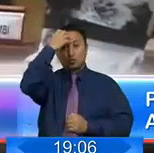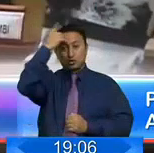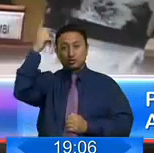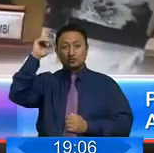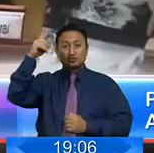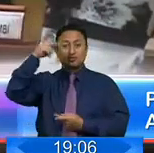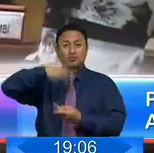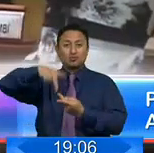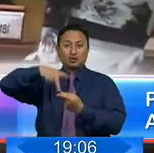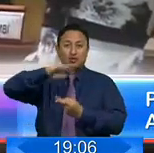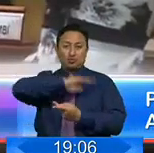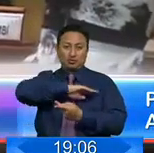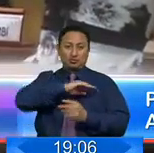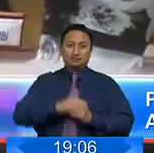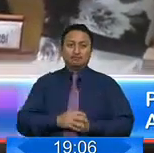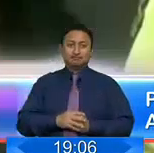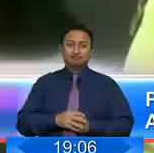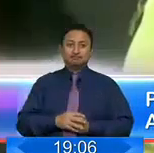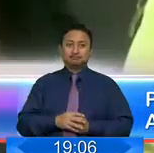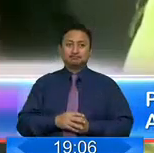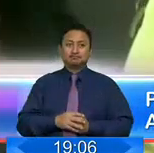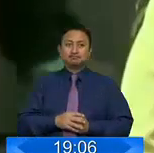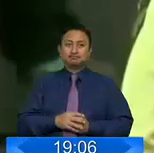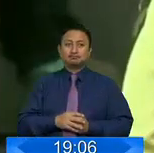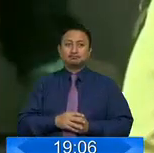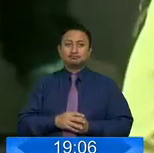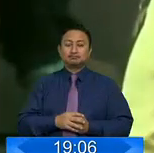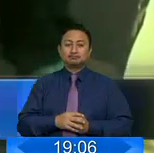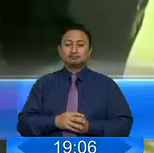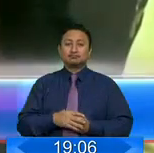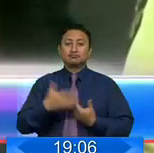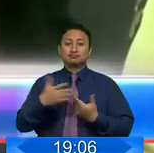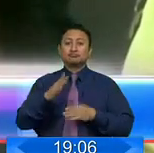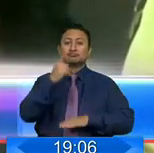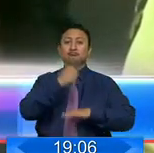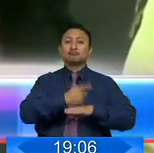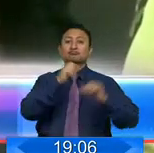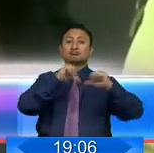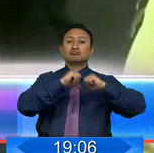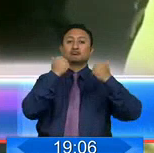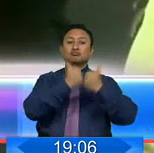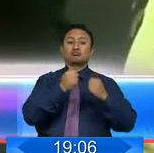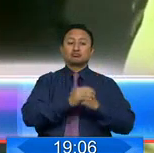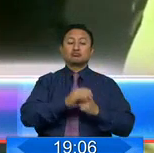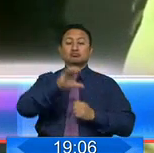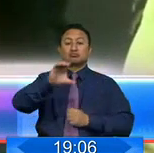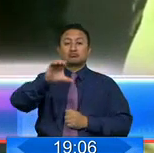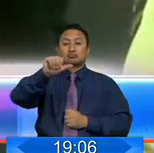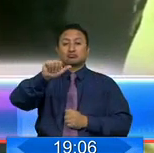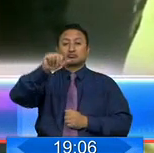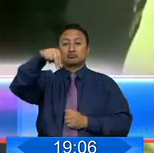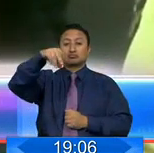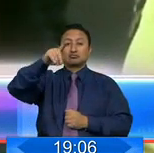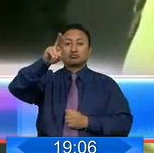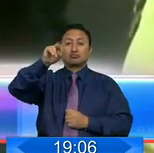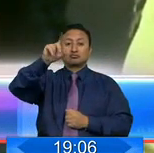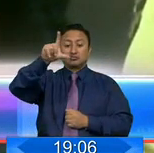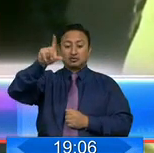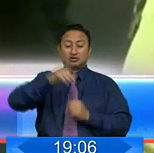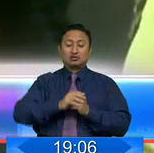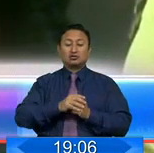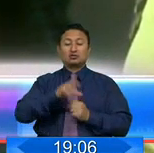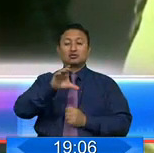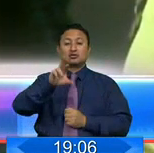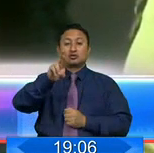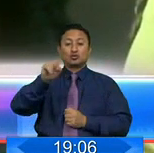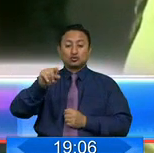autónomos descentralizados. Resuelve designar a los asambleístas Jimmy Candel y Yanine Cruz como presidente y